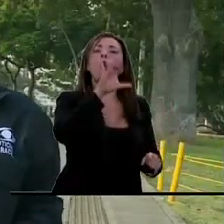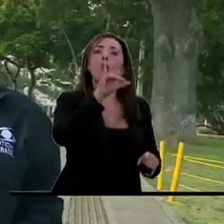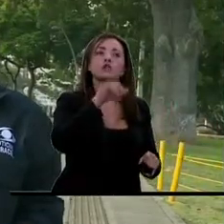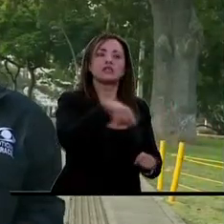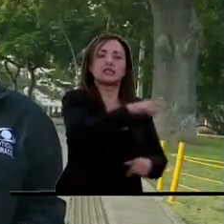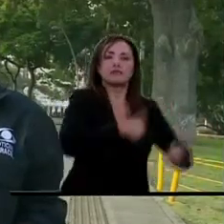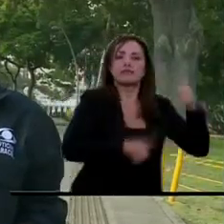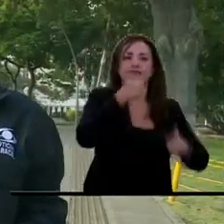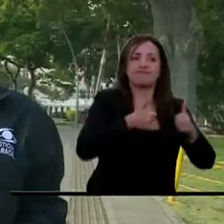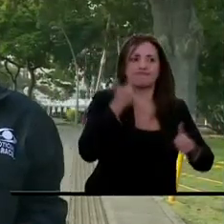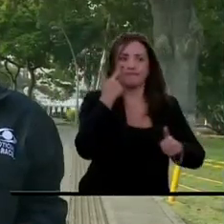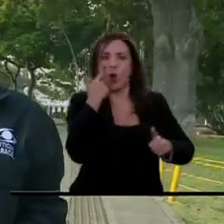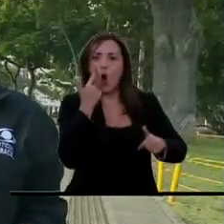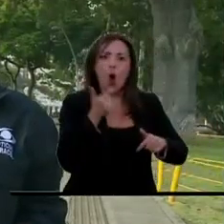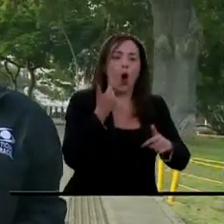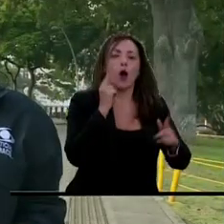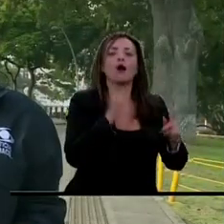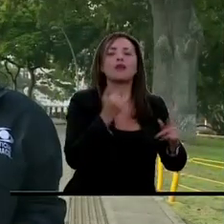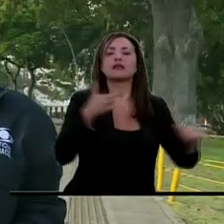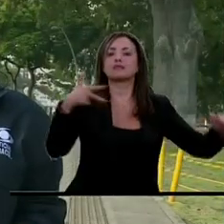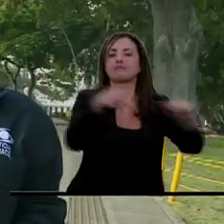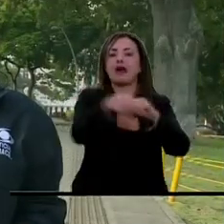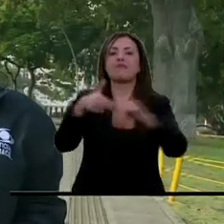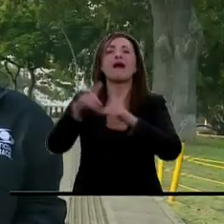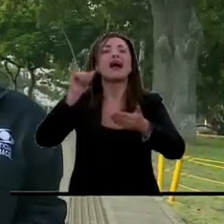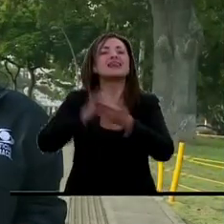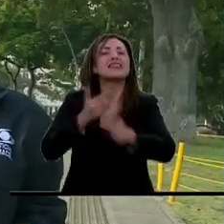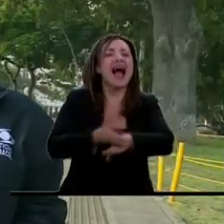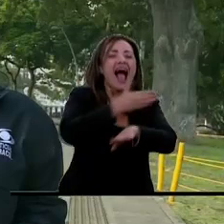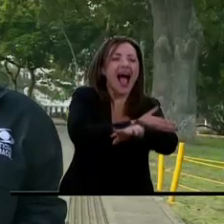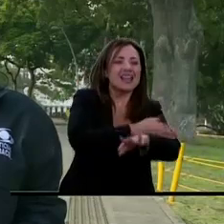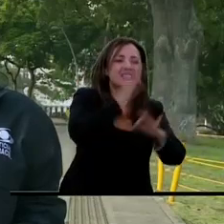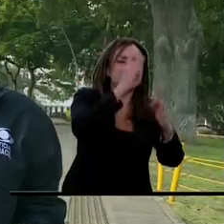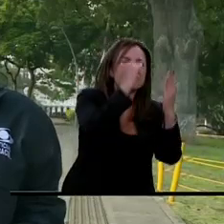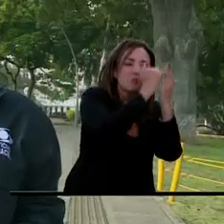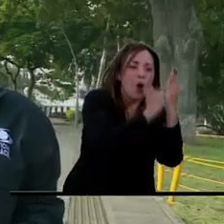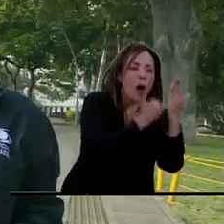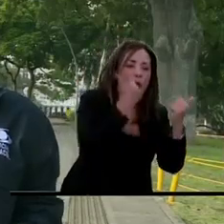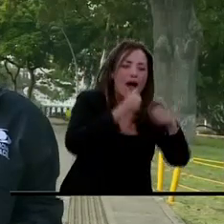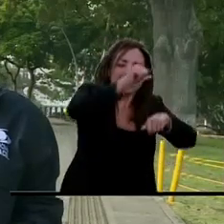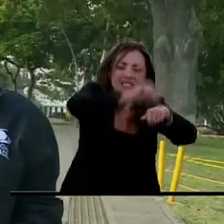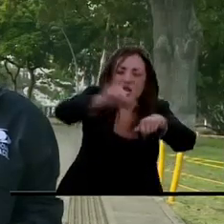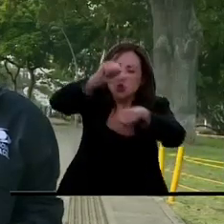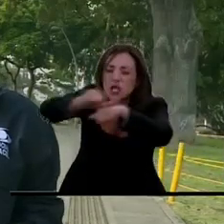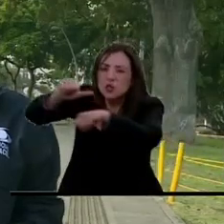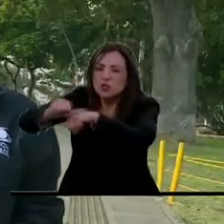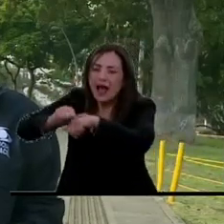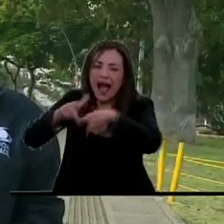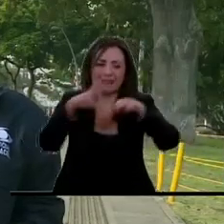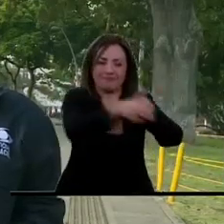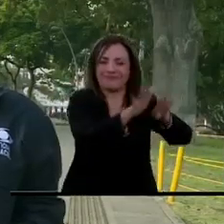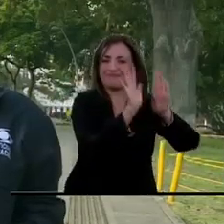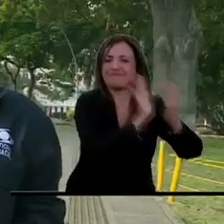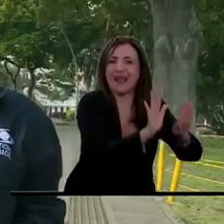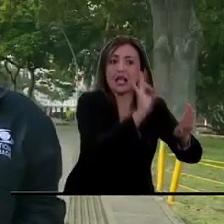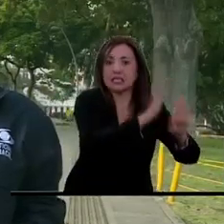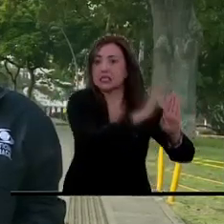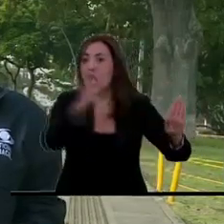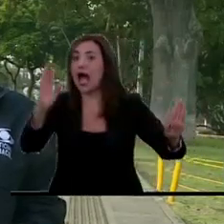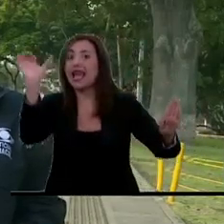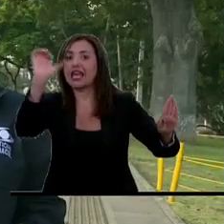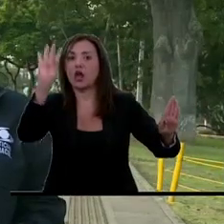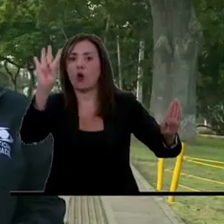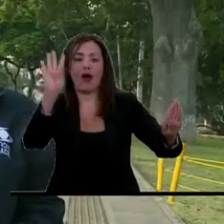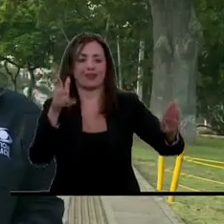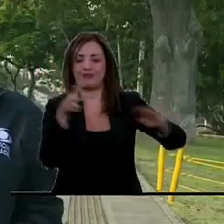las autoridades, por lo que decidieron suspender las cirugías programadas hasta el 4 de enero, mientras logran descongestionar estas salas, que son